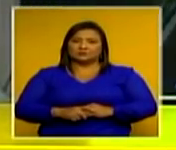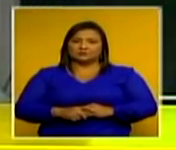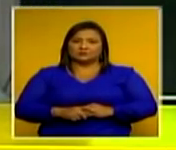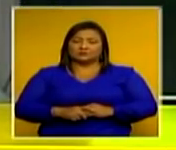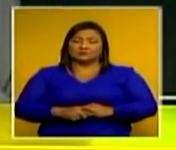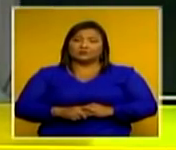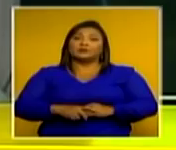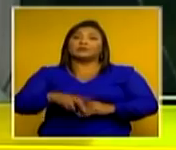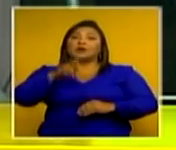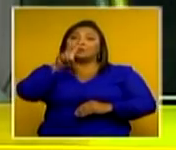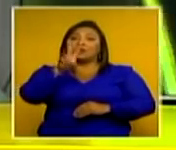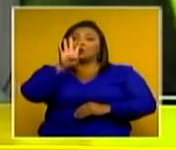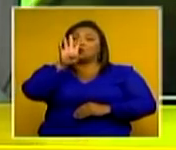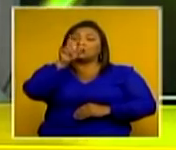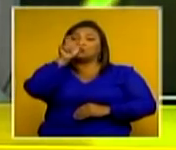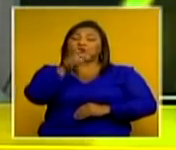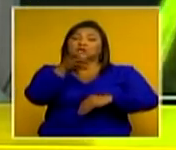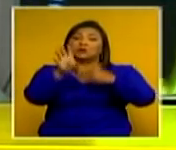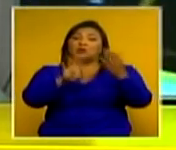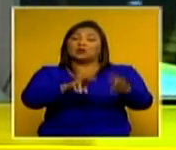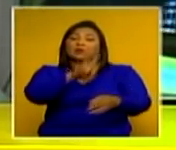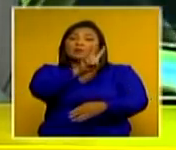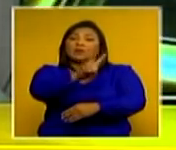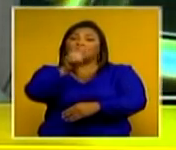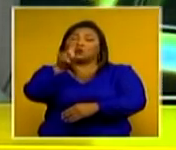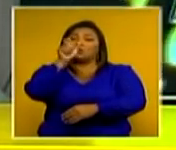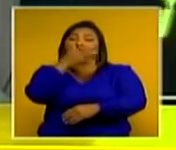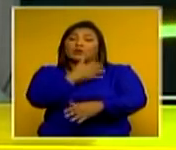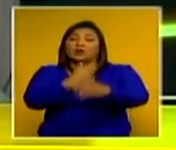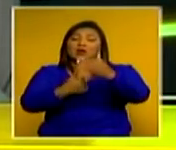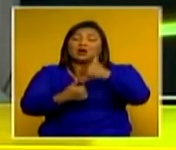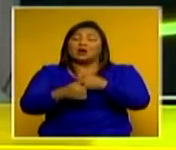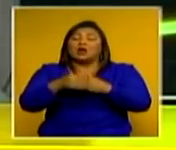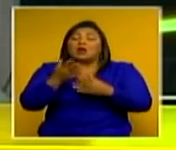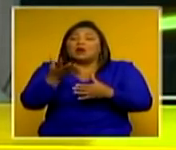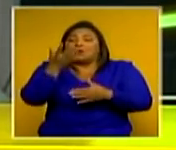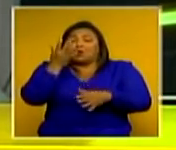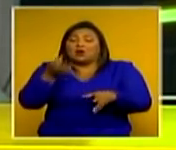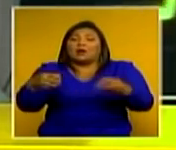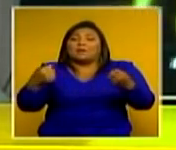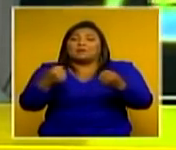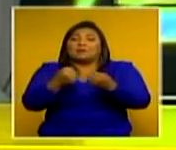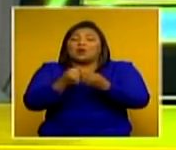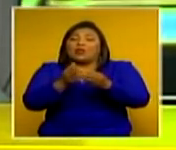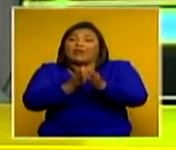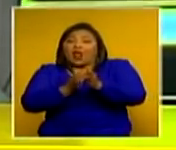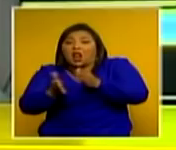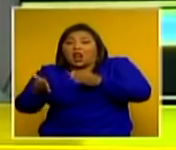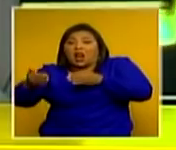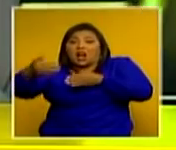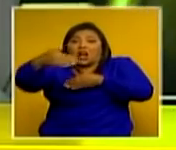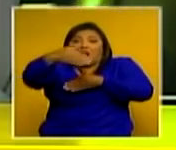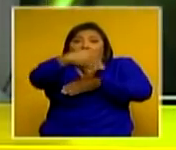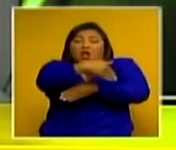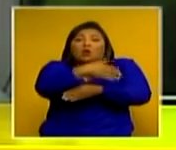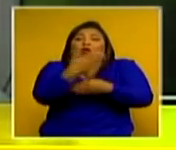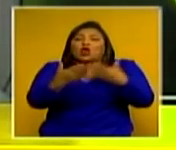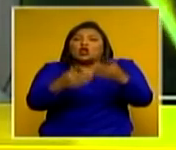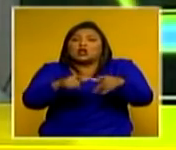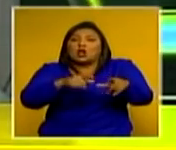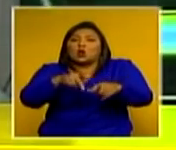24 fallecidos y 22 heridos son el resultado de un siniestro de tránsito ocurrido en la curva de la muerte en papallacta